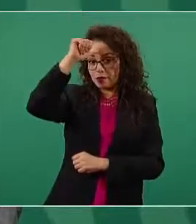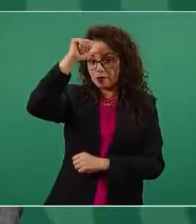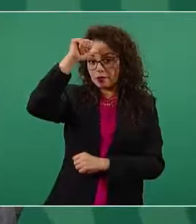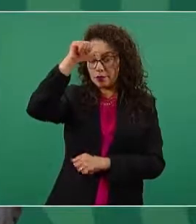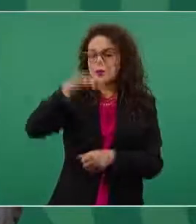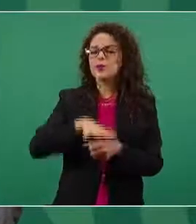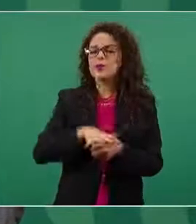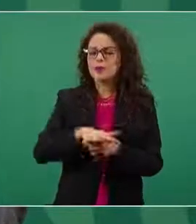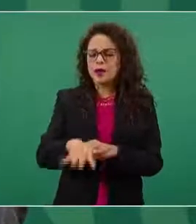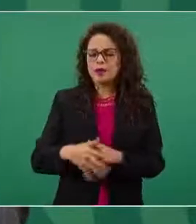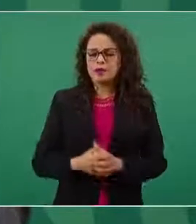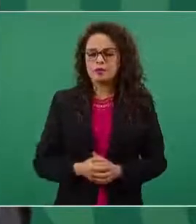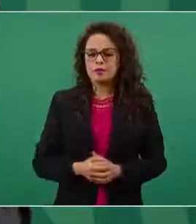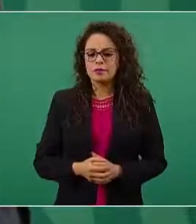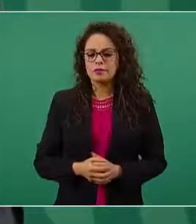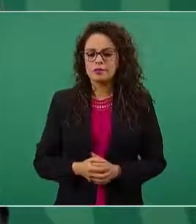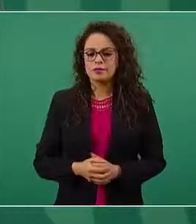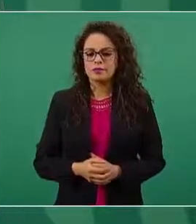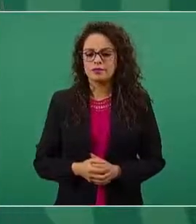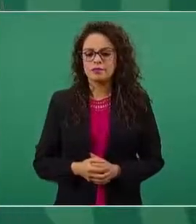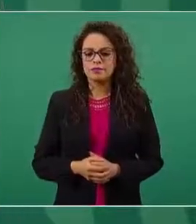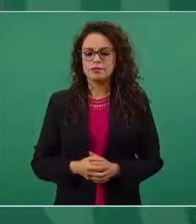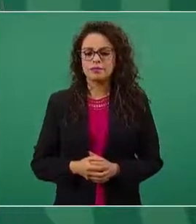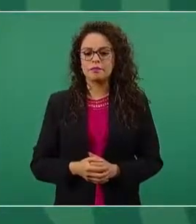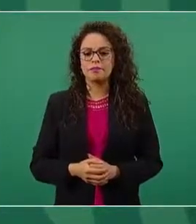de negociar,